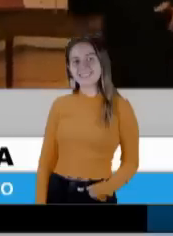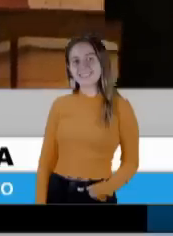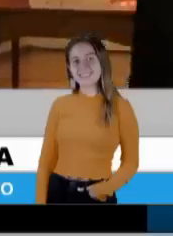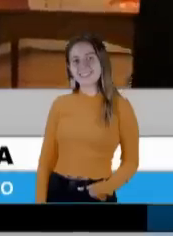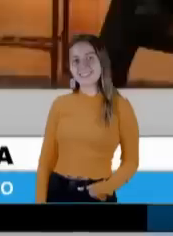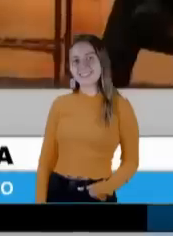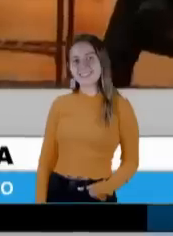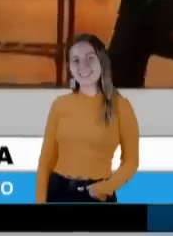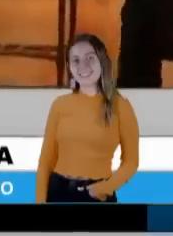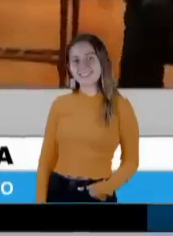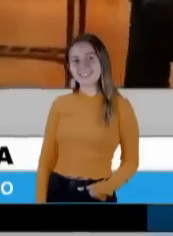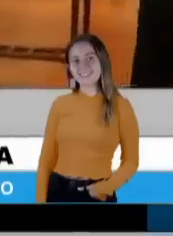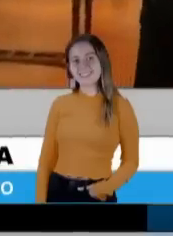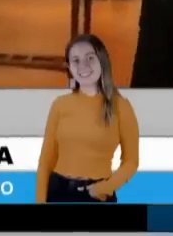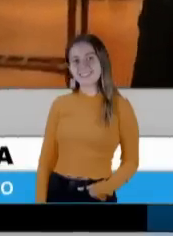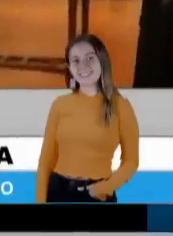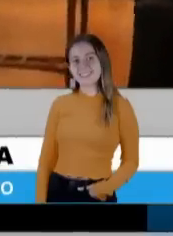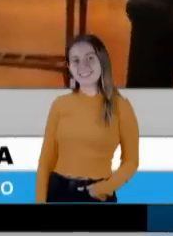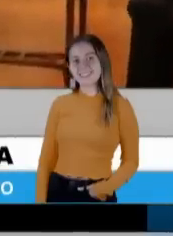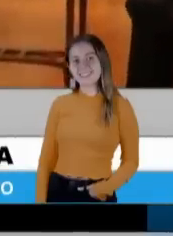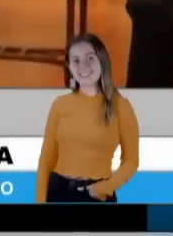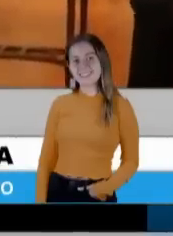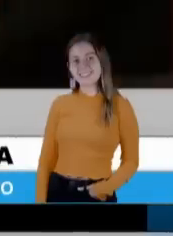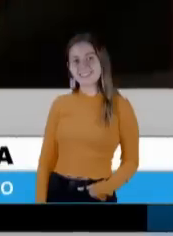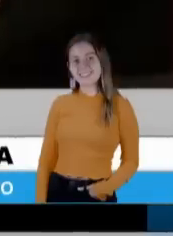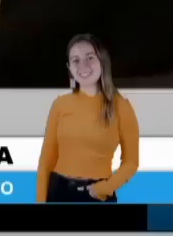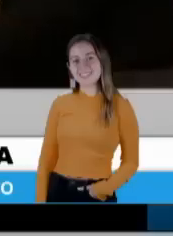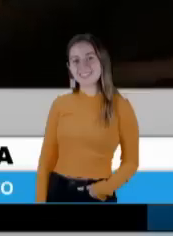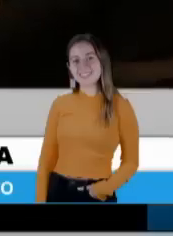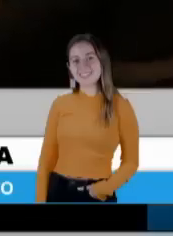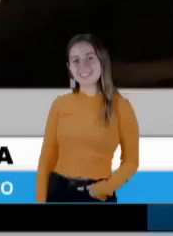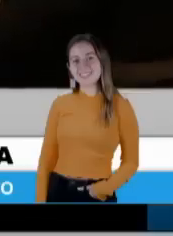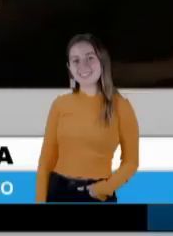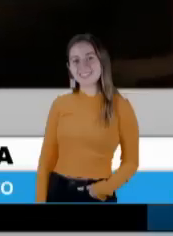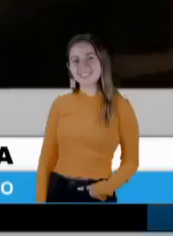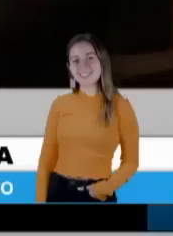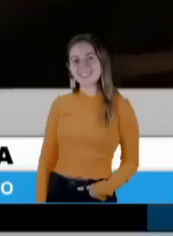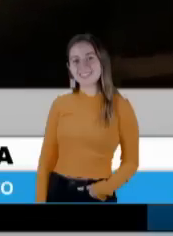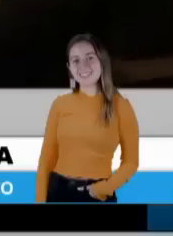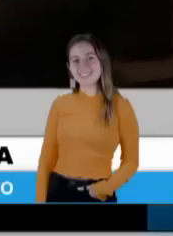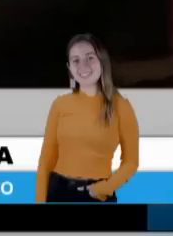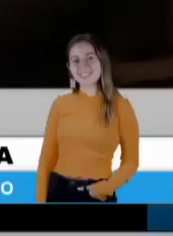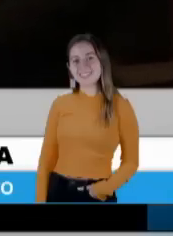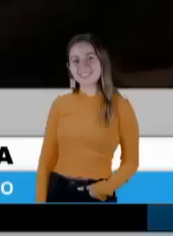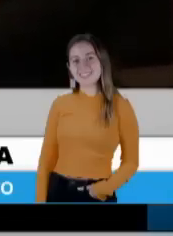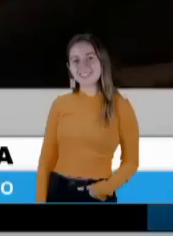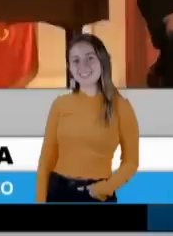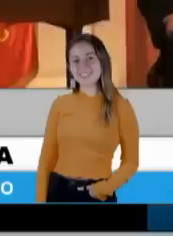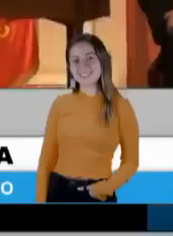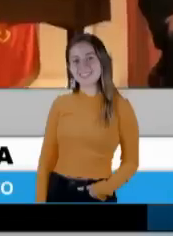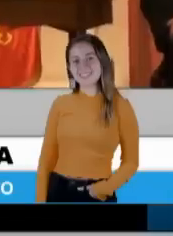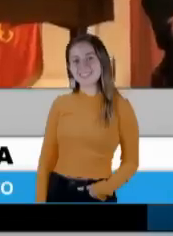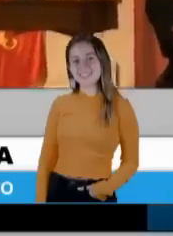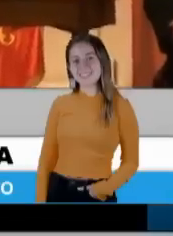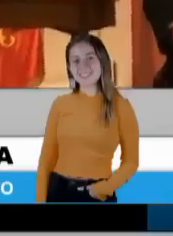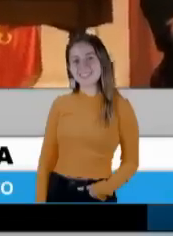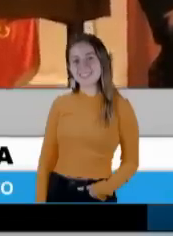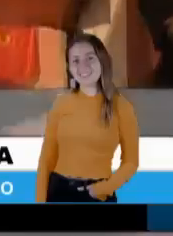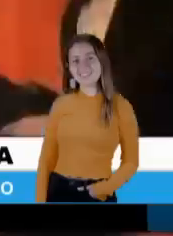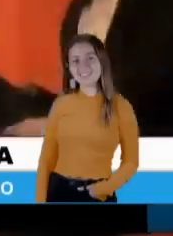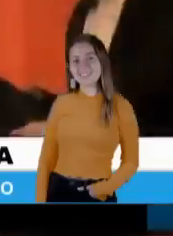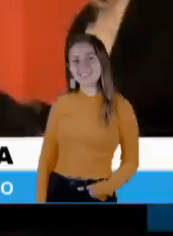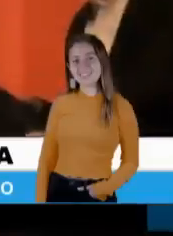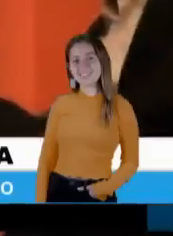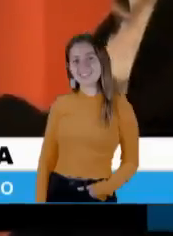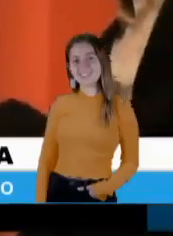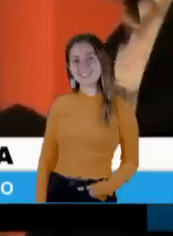Boric. Estamos atentos, conversamos durante la jornada. Exacto, vamos a estar dando toda la información respecto a esta Junta Nacional y cuál va a ser finalmente la